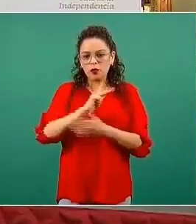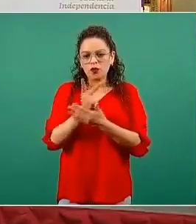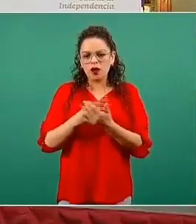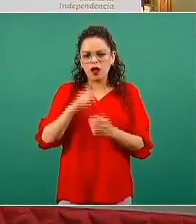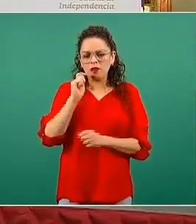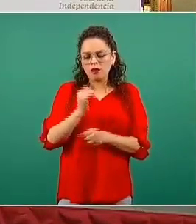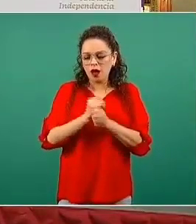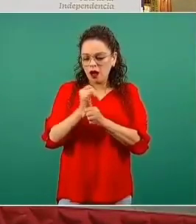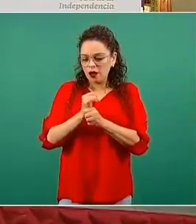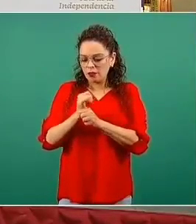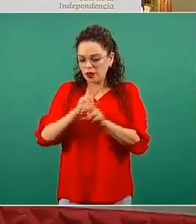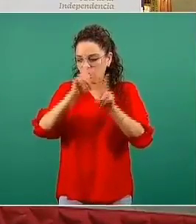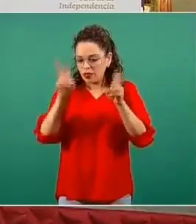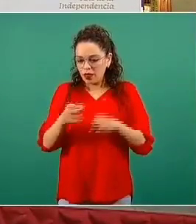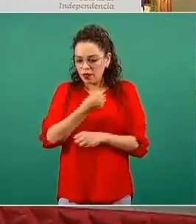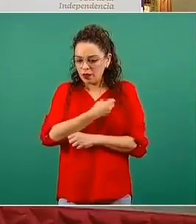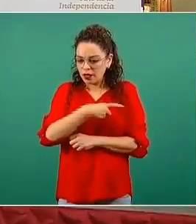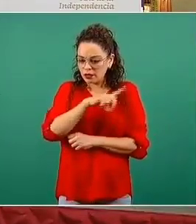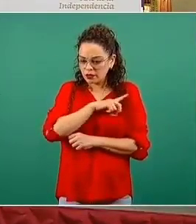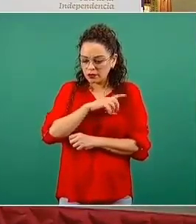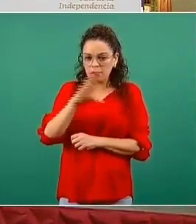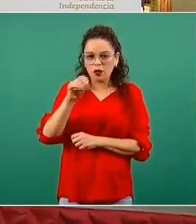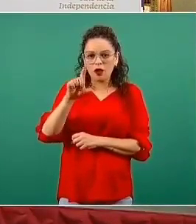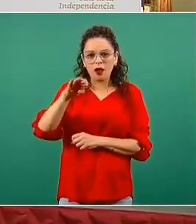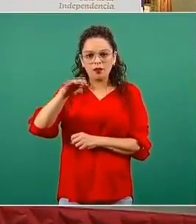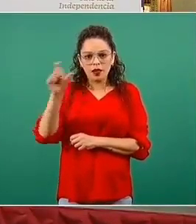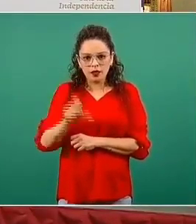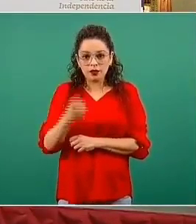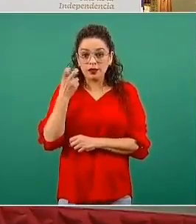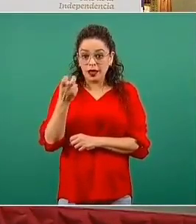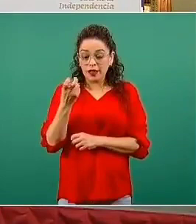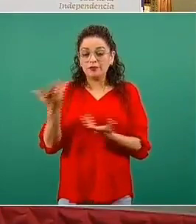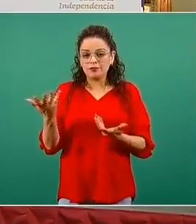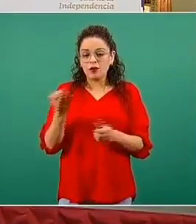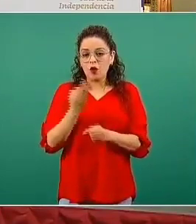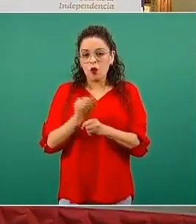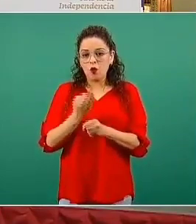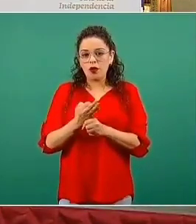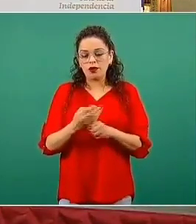de investigación en salud, y el Colegio de México son hoy quienes